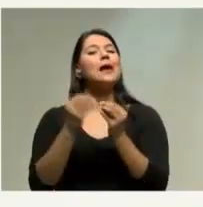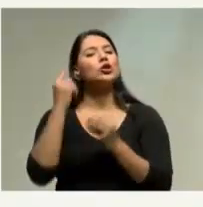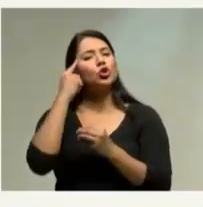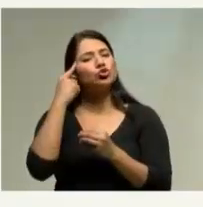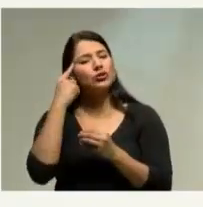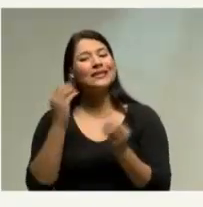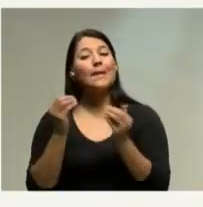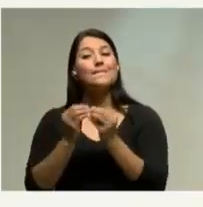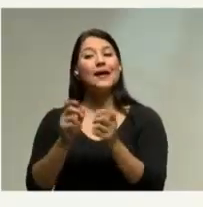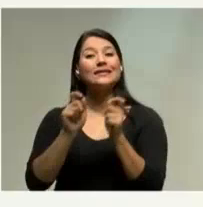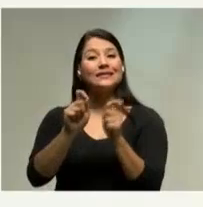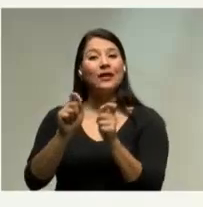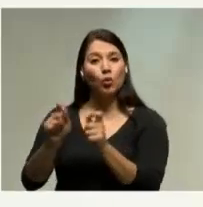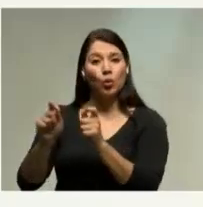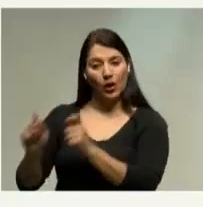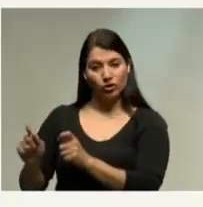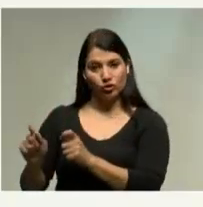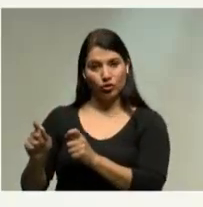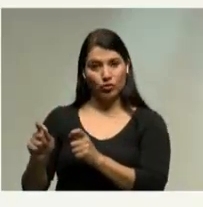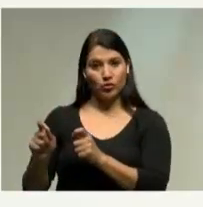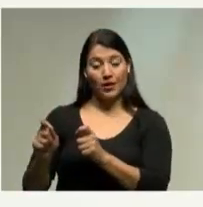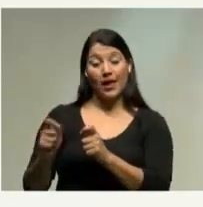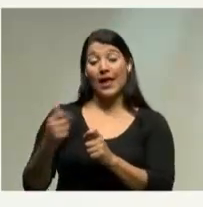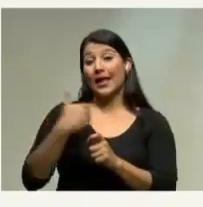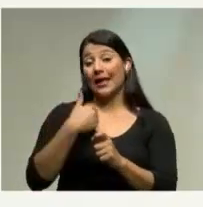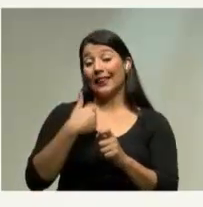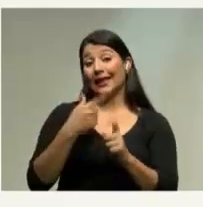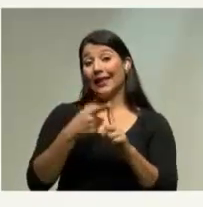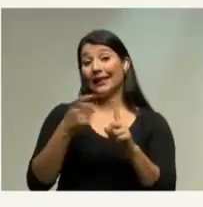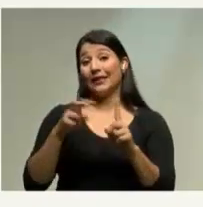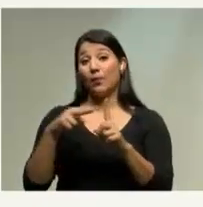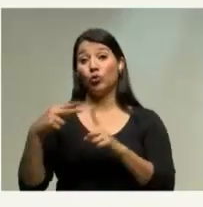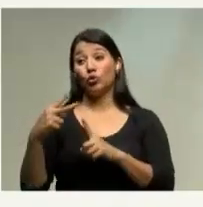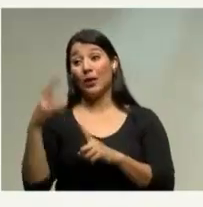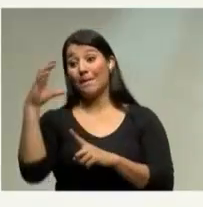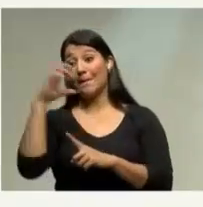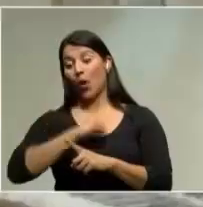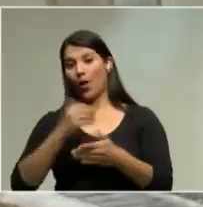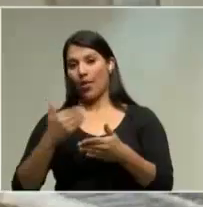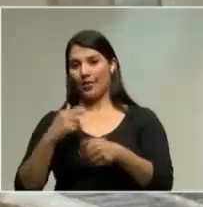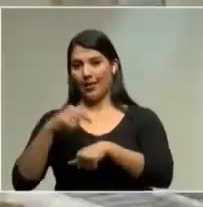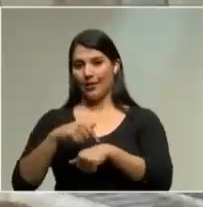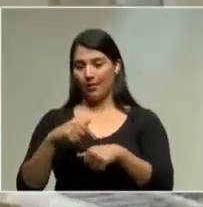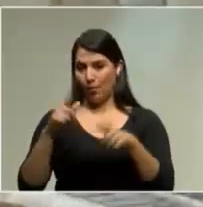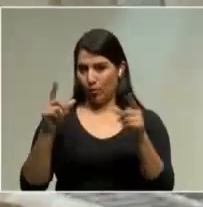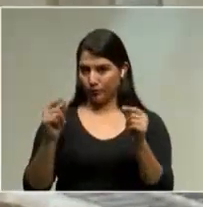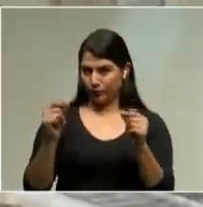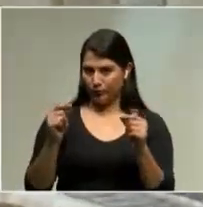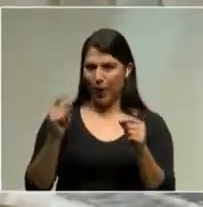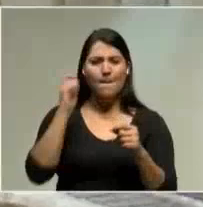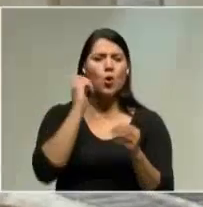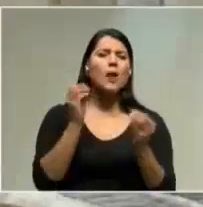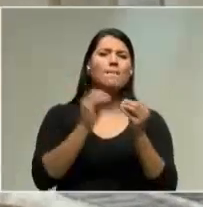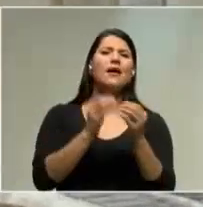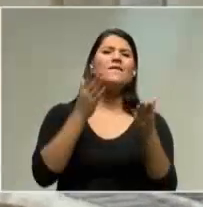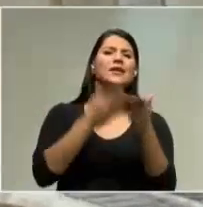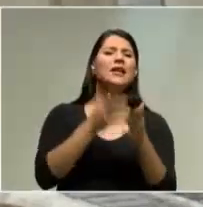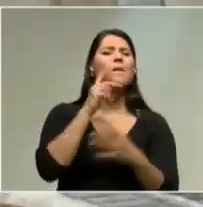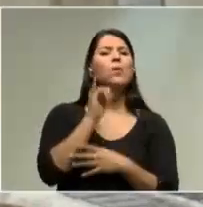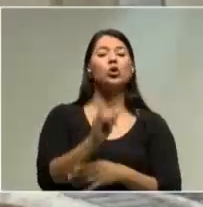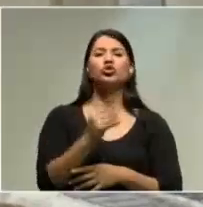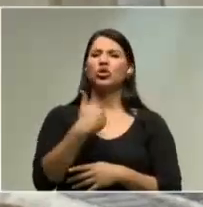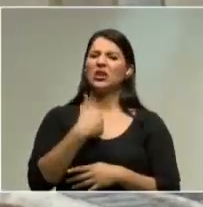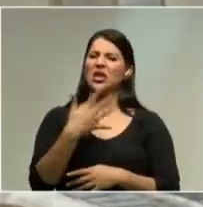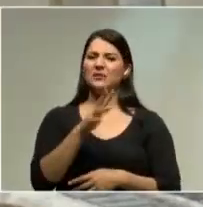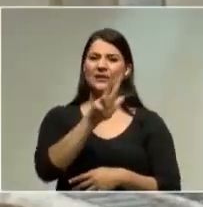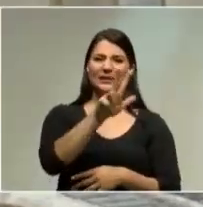nivel de la población que se tiene desde el punto de vista de la detección de la enfermedad. Las mujeres más afectadas por este mal tienen